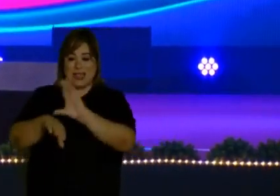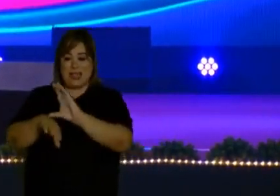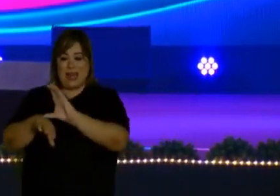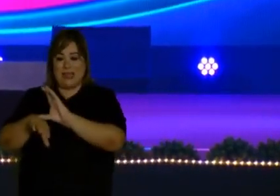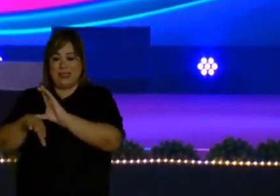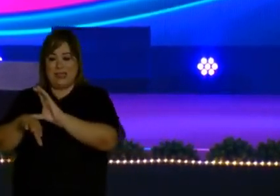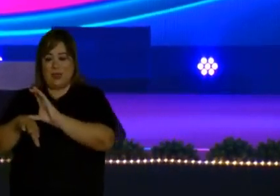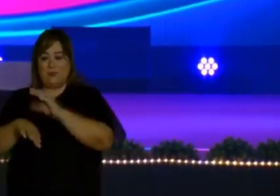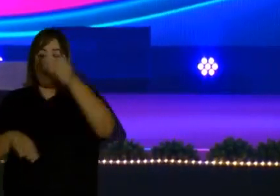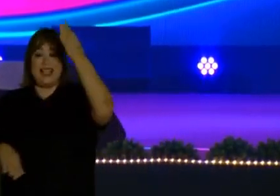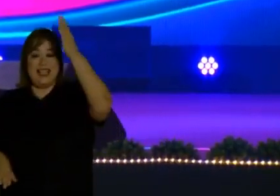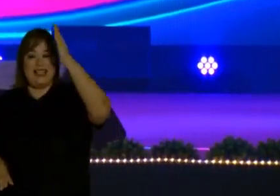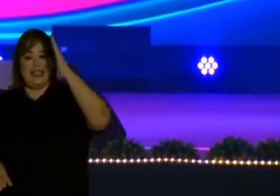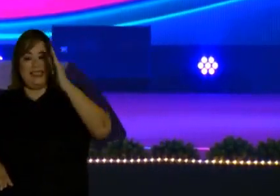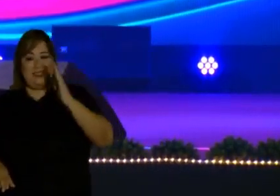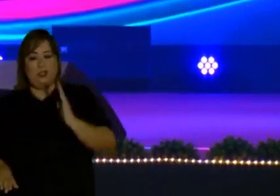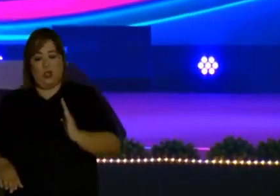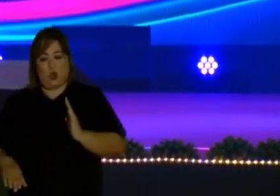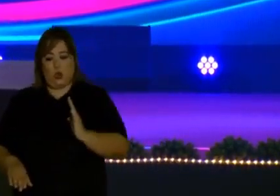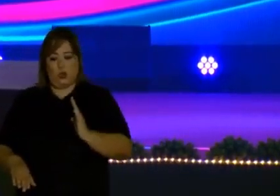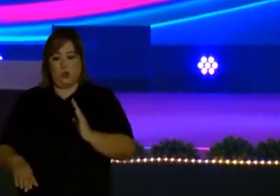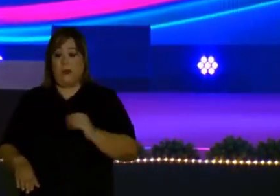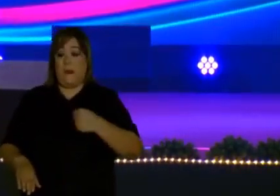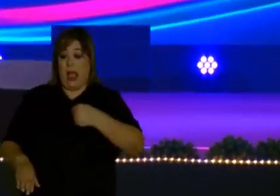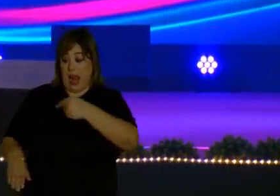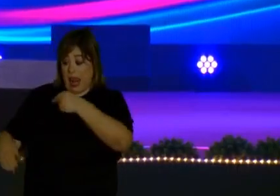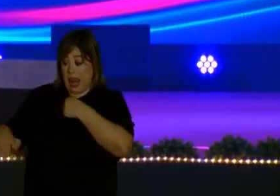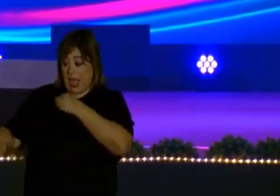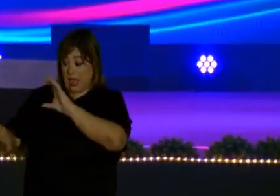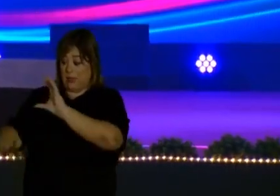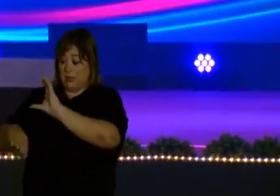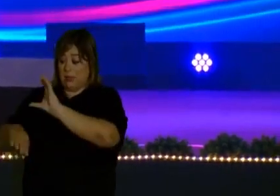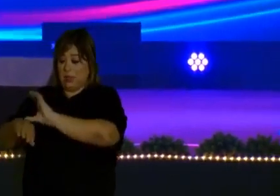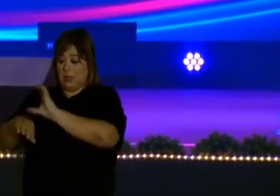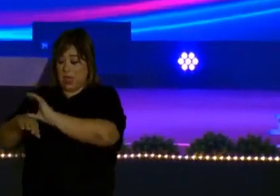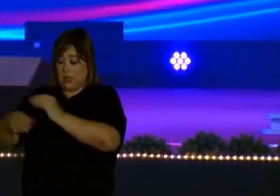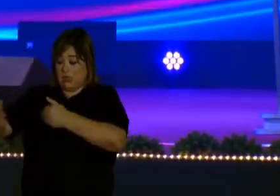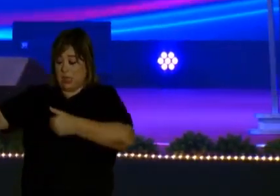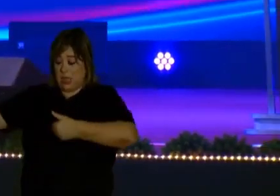pero Dios, mi iglesia queda, la iglesia de él queda en una avenida, yo he estado predicando allí,